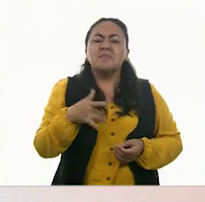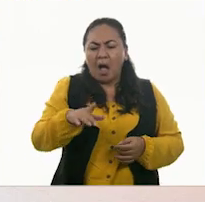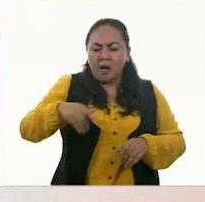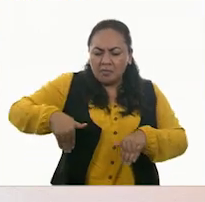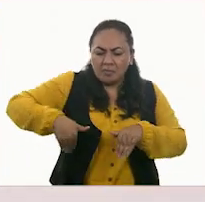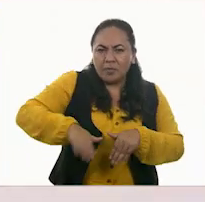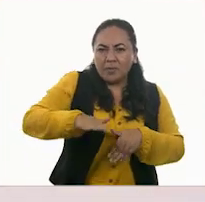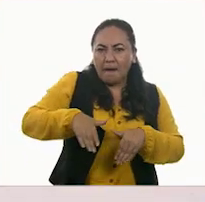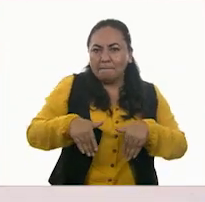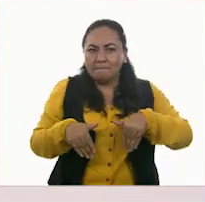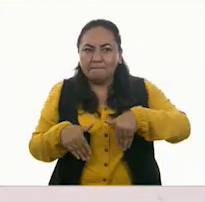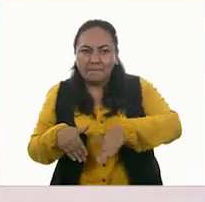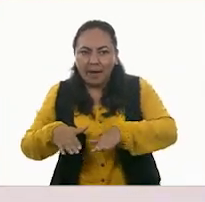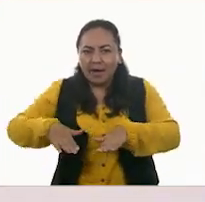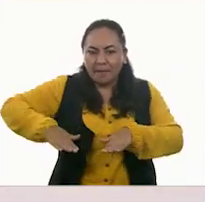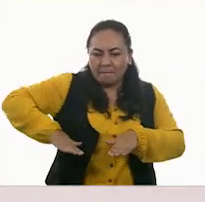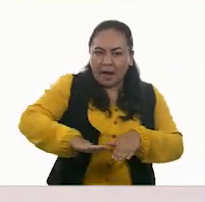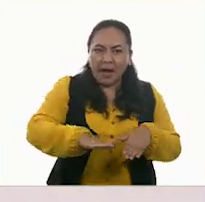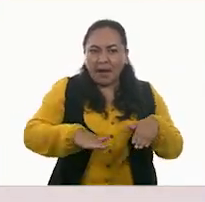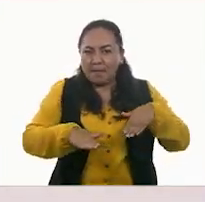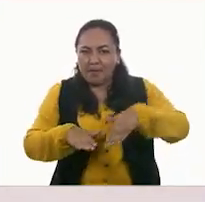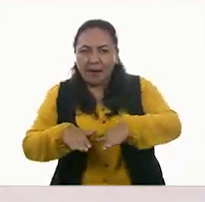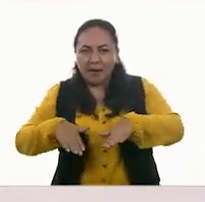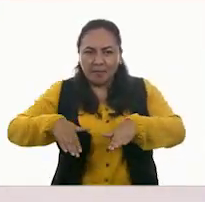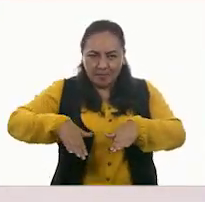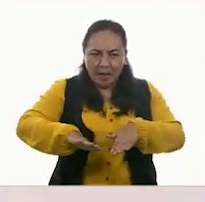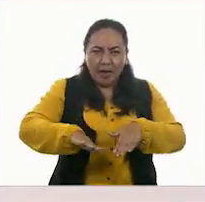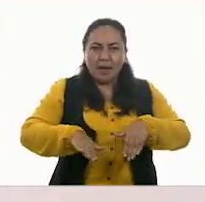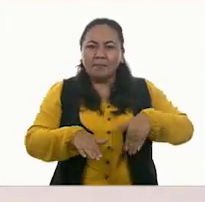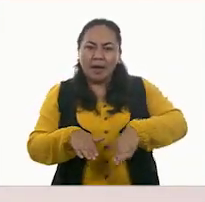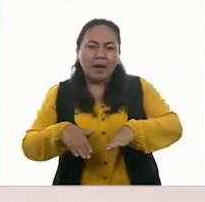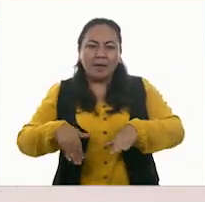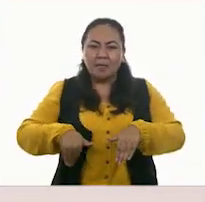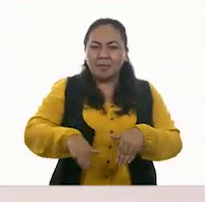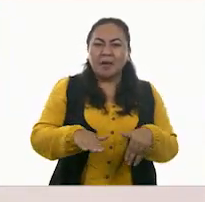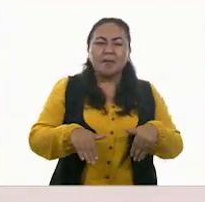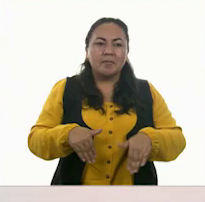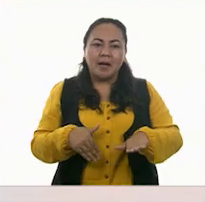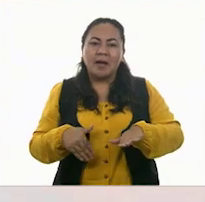empújalo. Empújalo. Regreso. Empújalo.